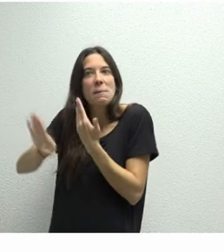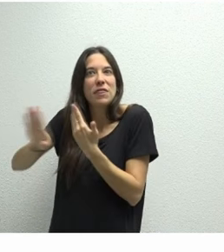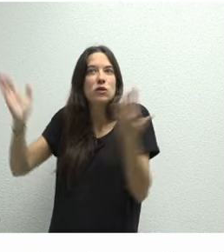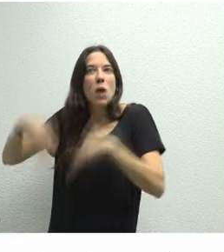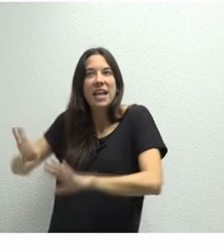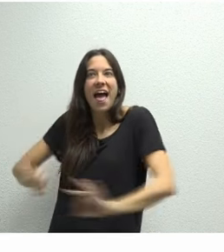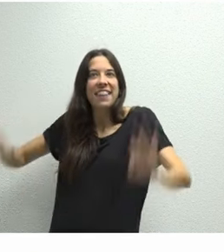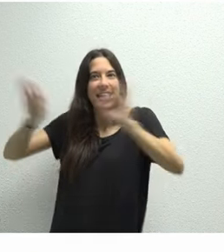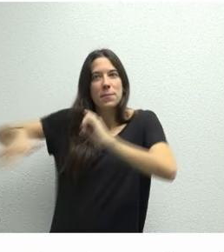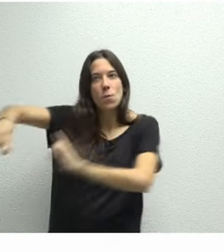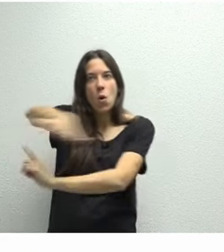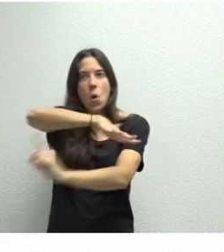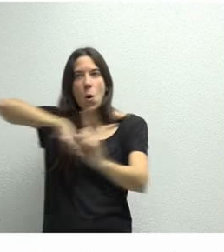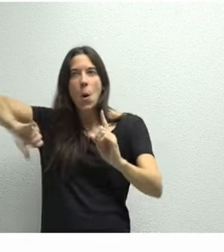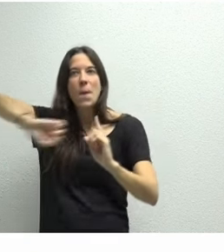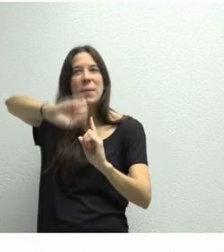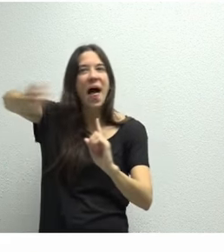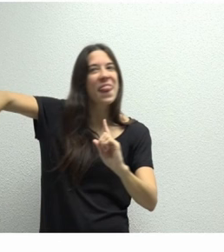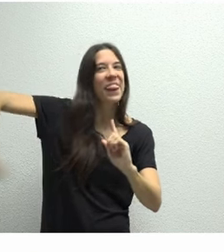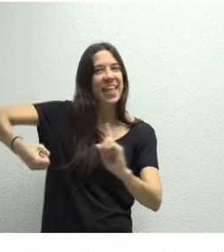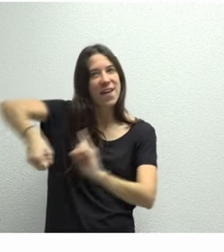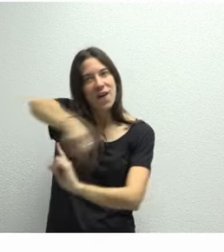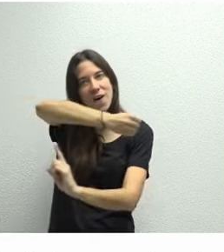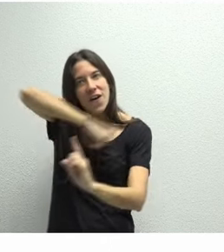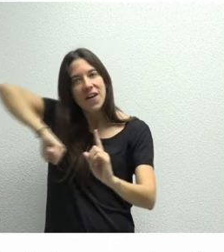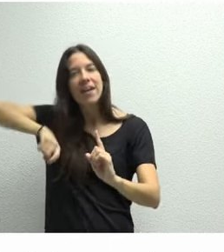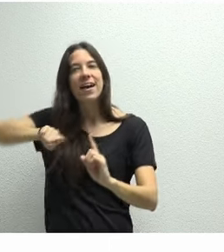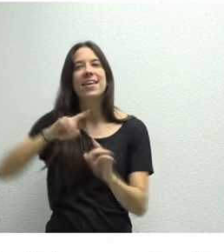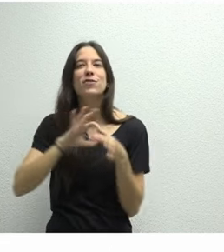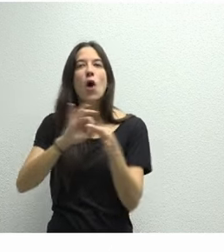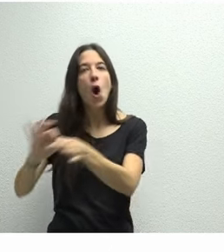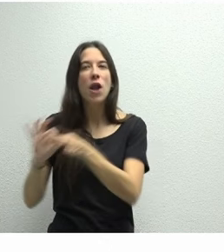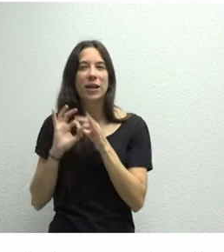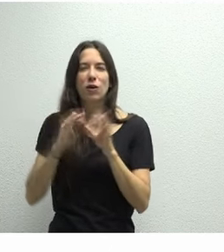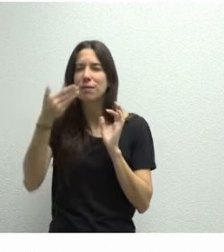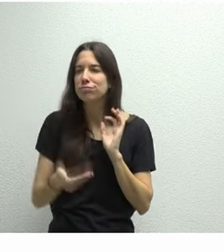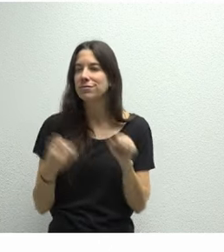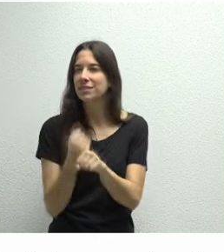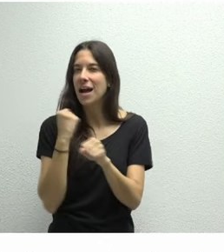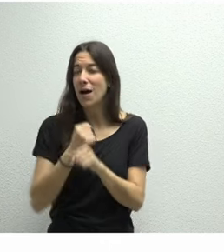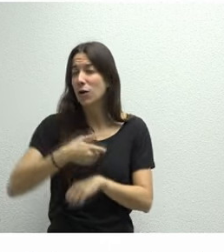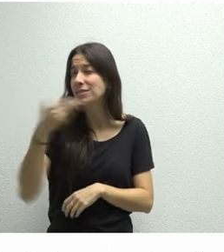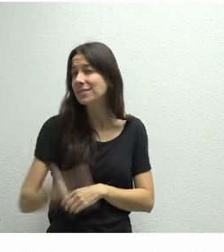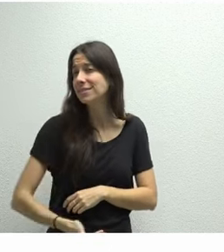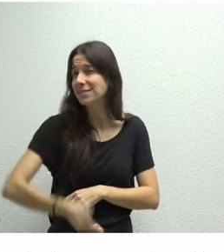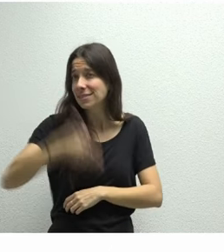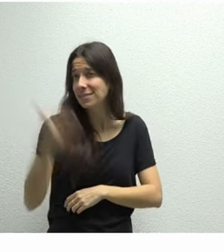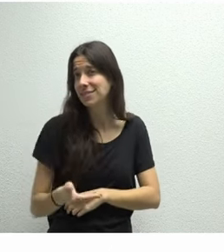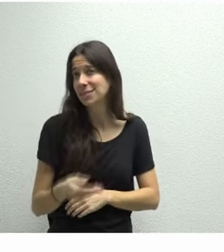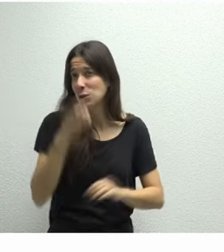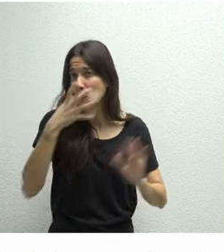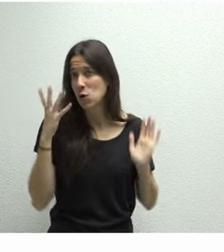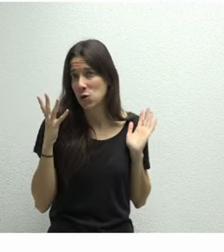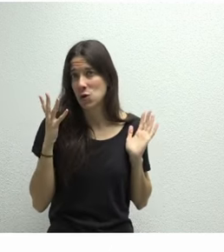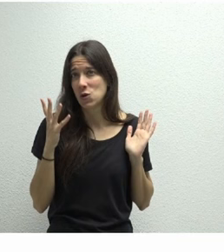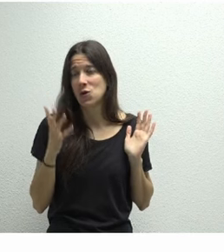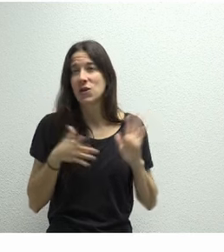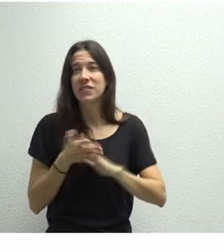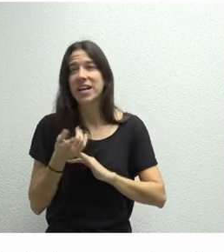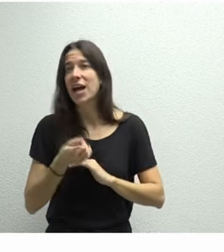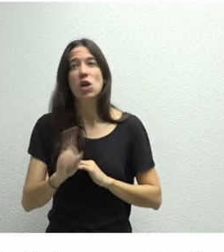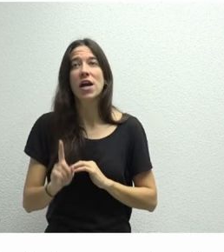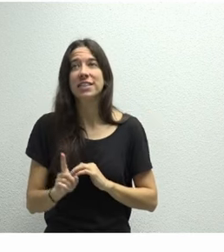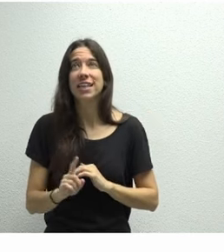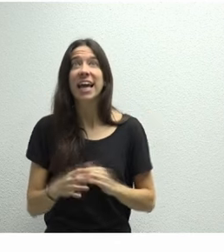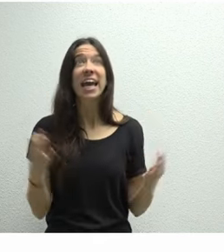nadie verdad y es una gran gran gran conectora que está haciendo un gran gran gran trabajo por tanto no es eh es no es sobre todo es